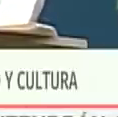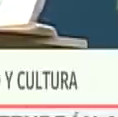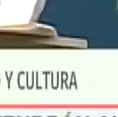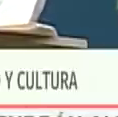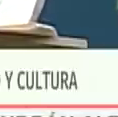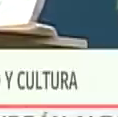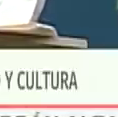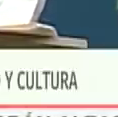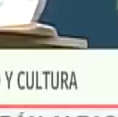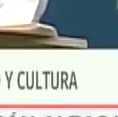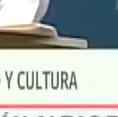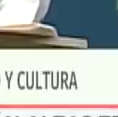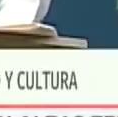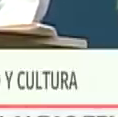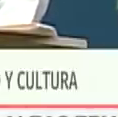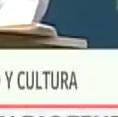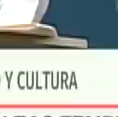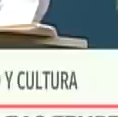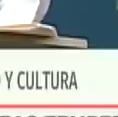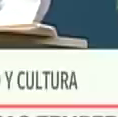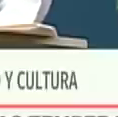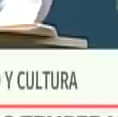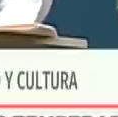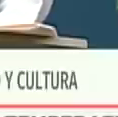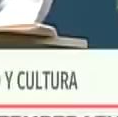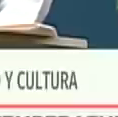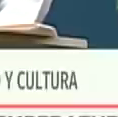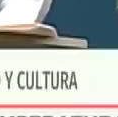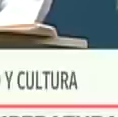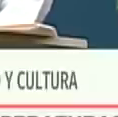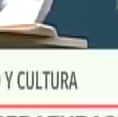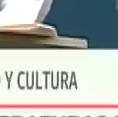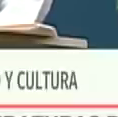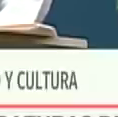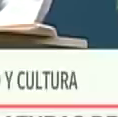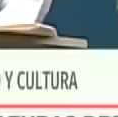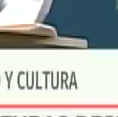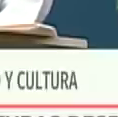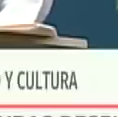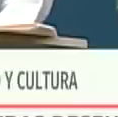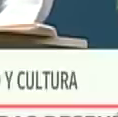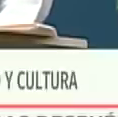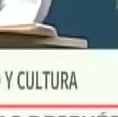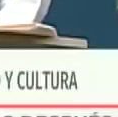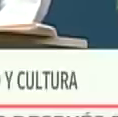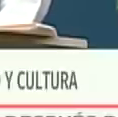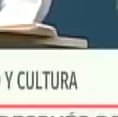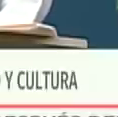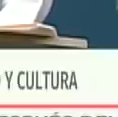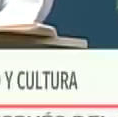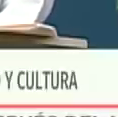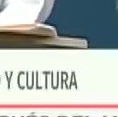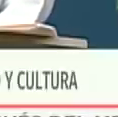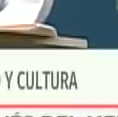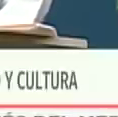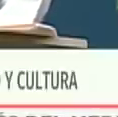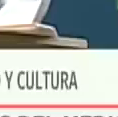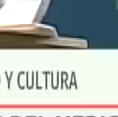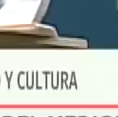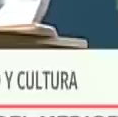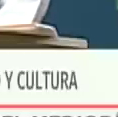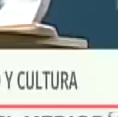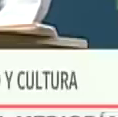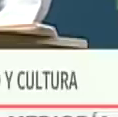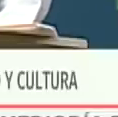que estamos librando juntos, de este combate que todas y todos estamos librando por la salud de